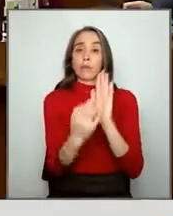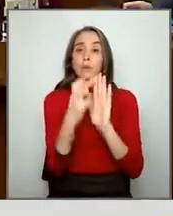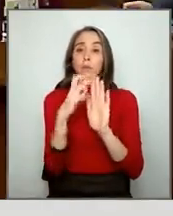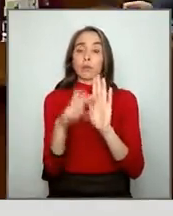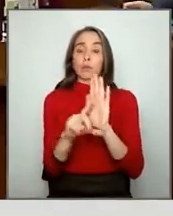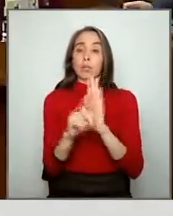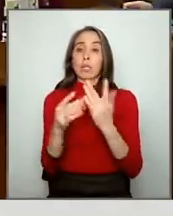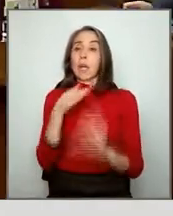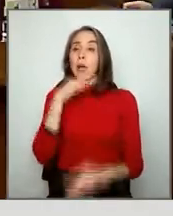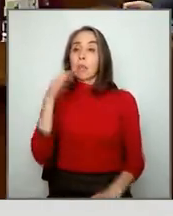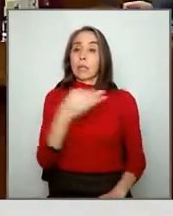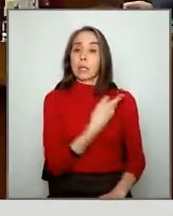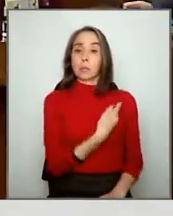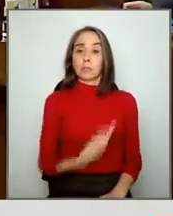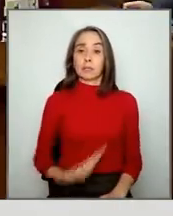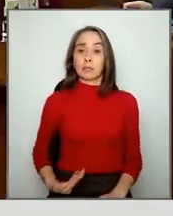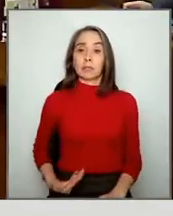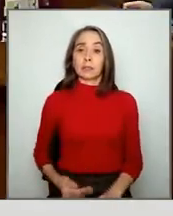presidente